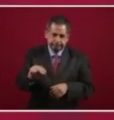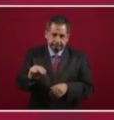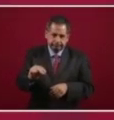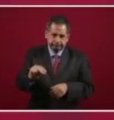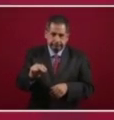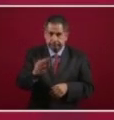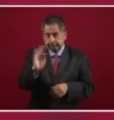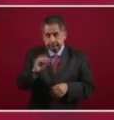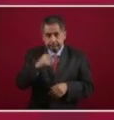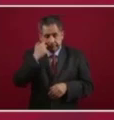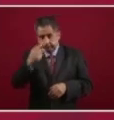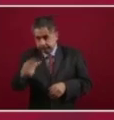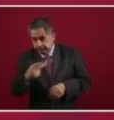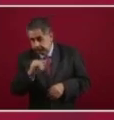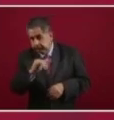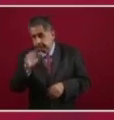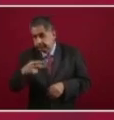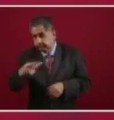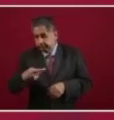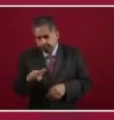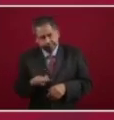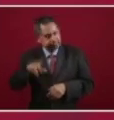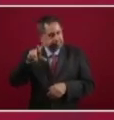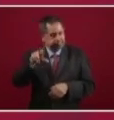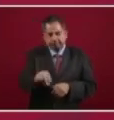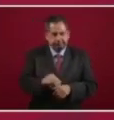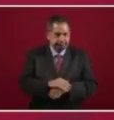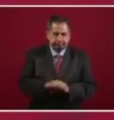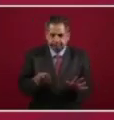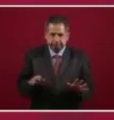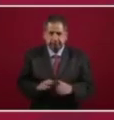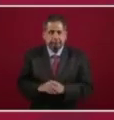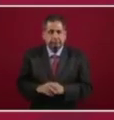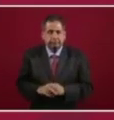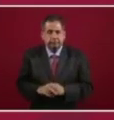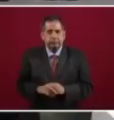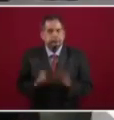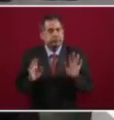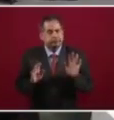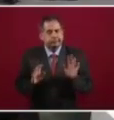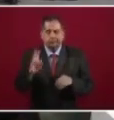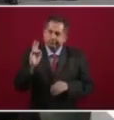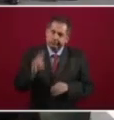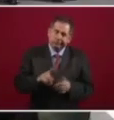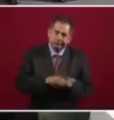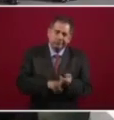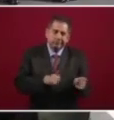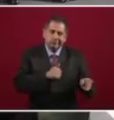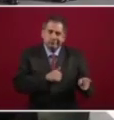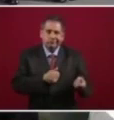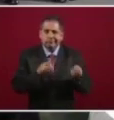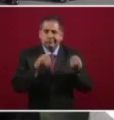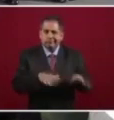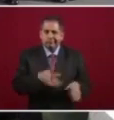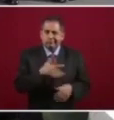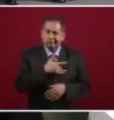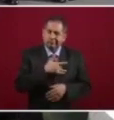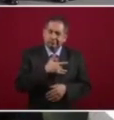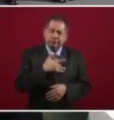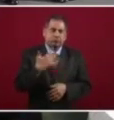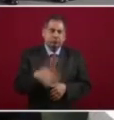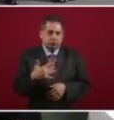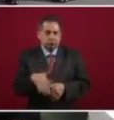si esa es la pregunta que me estás haciendo. Claro que es muy doloroso, claro que